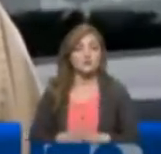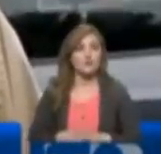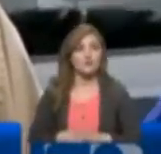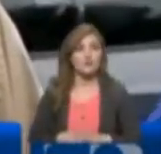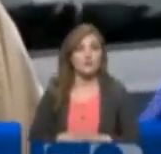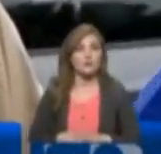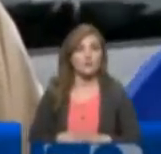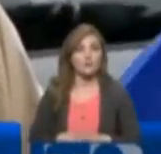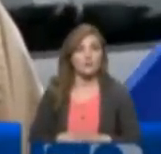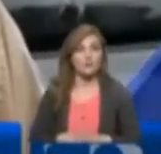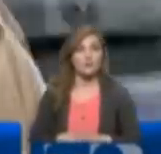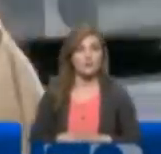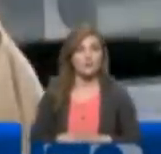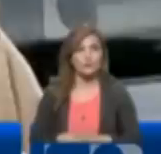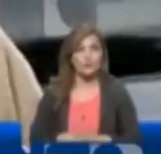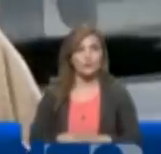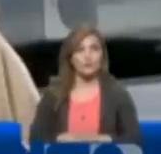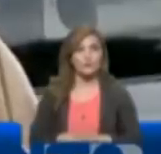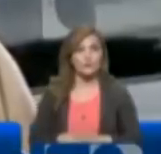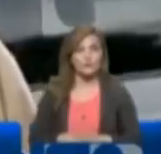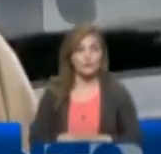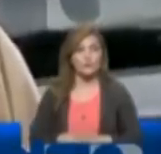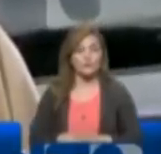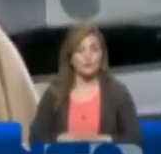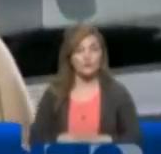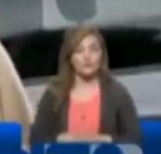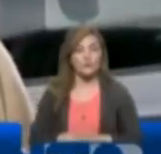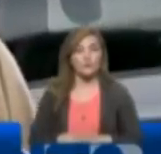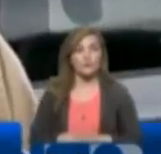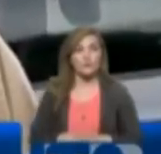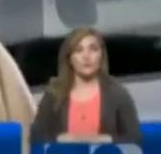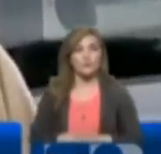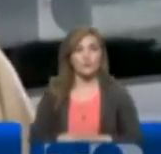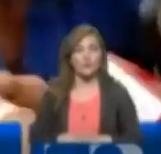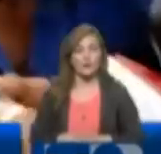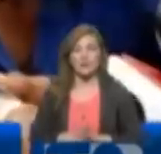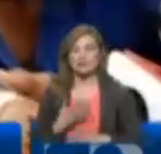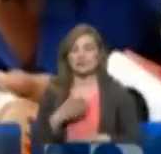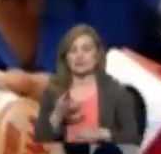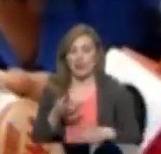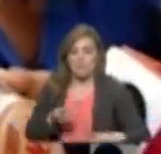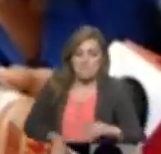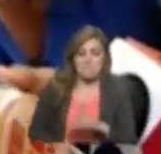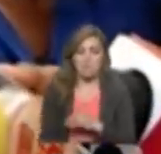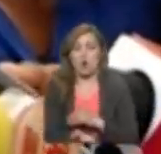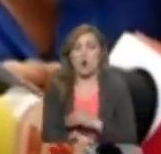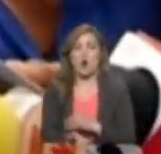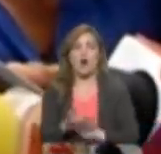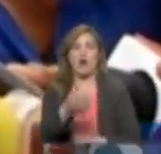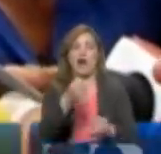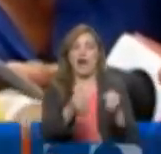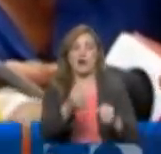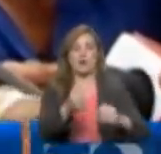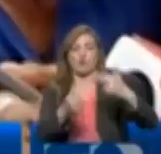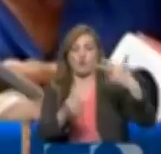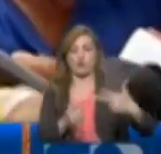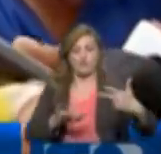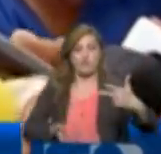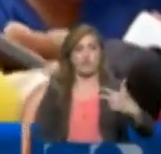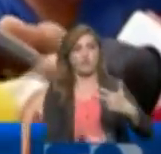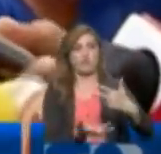indicios que se encuentran en el lugar parece hasta afuera del es lanzada debajo del 20 este es el segundo atentado grande anteriormente